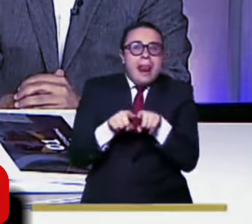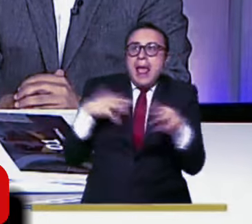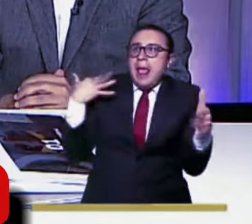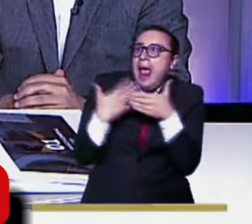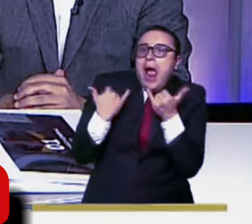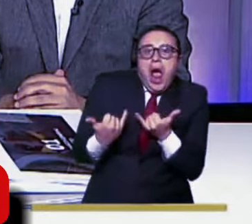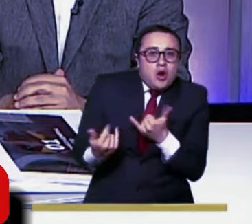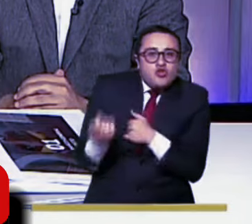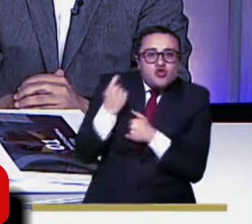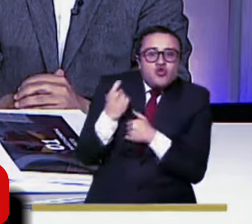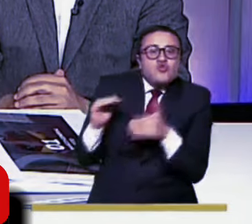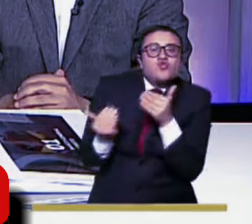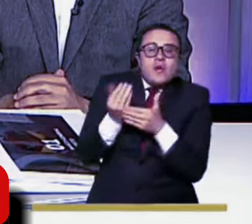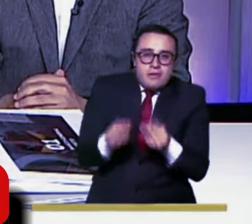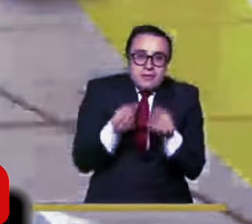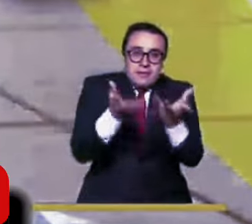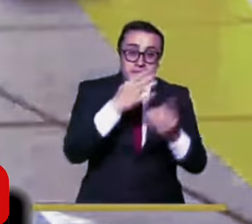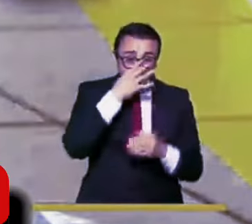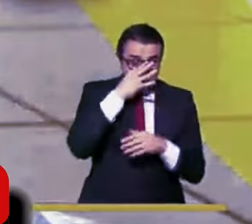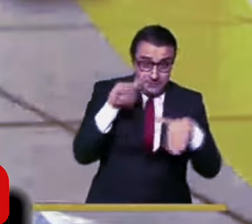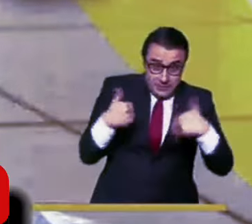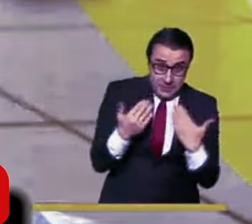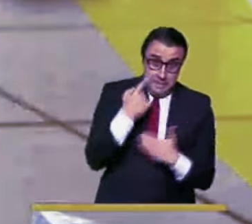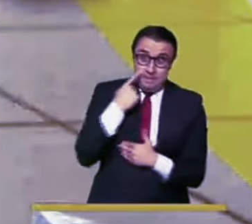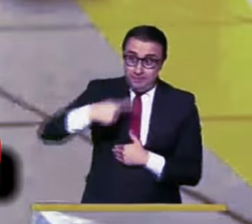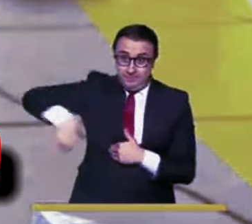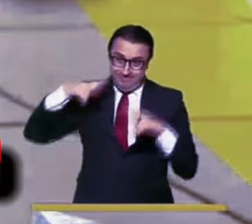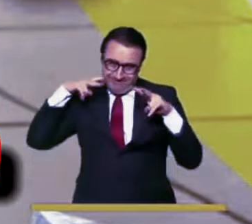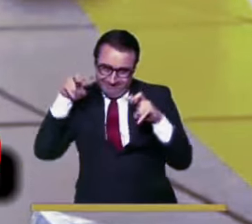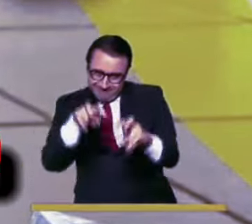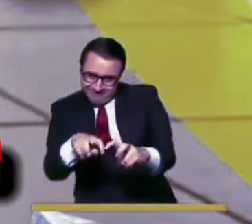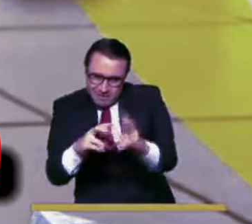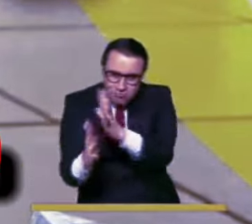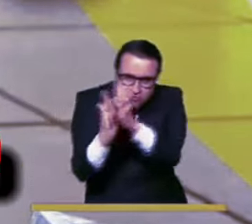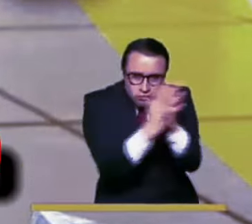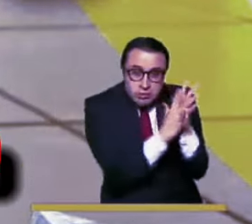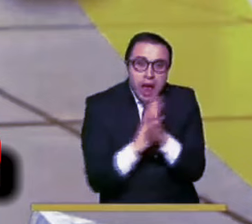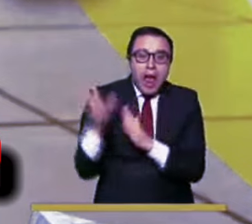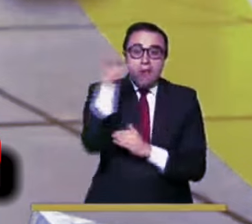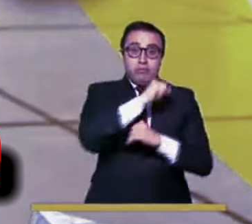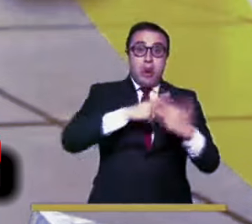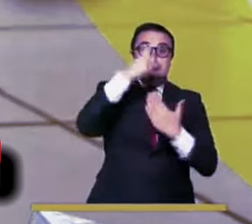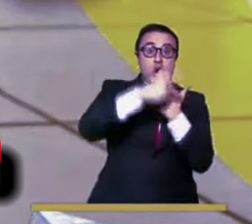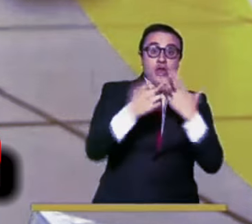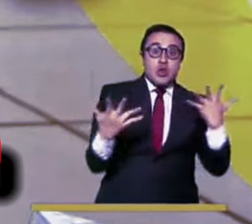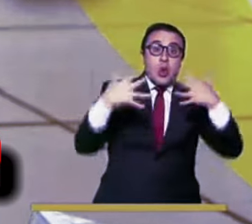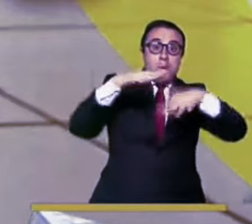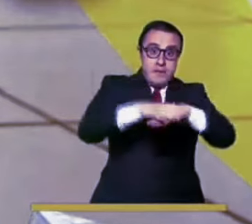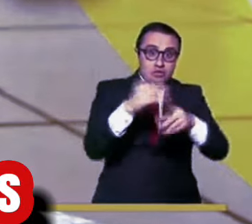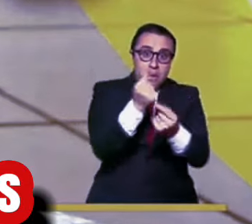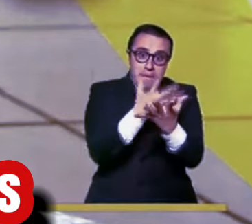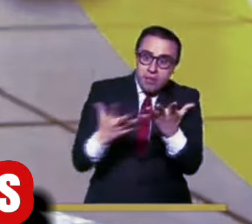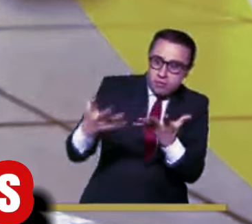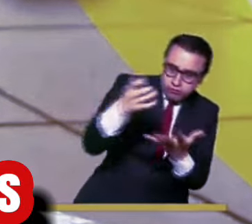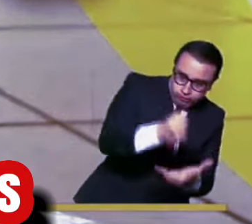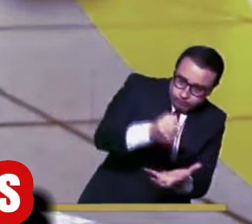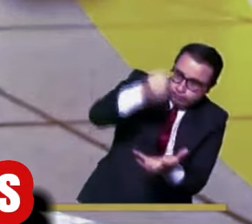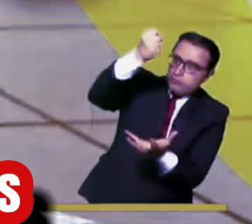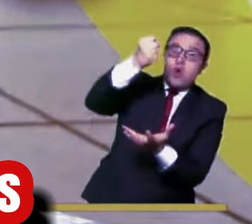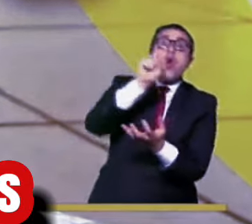actual. Indica que el estudio indica que el proyecto mixto tiene un saldo favorable de